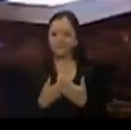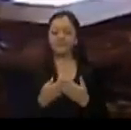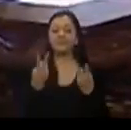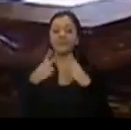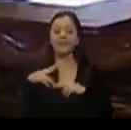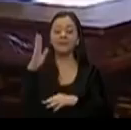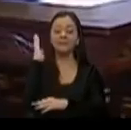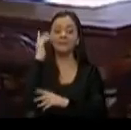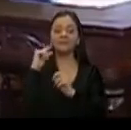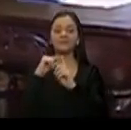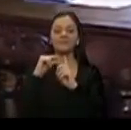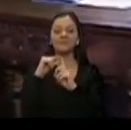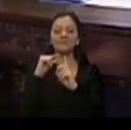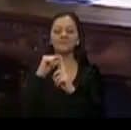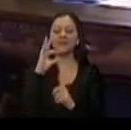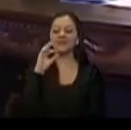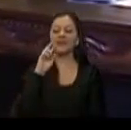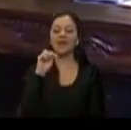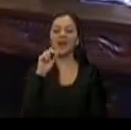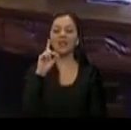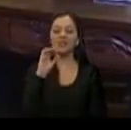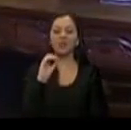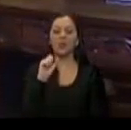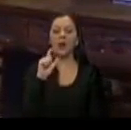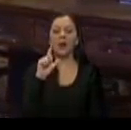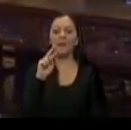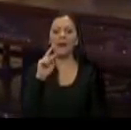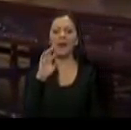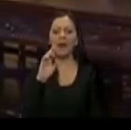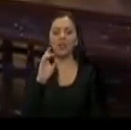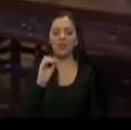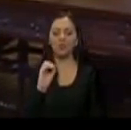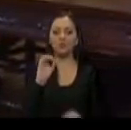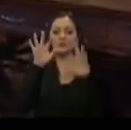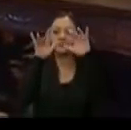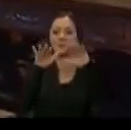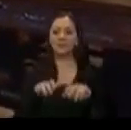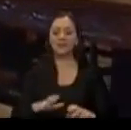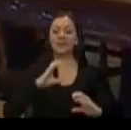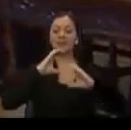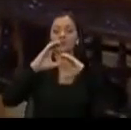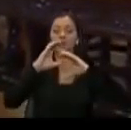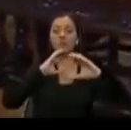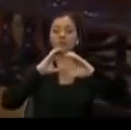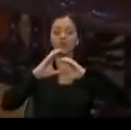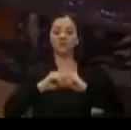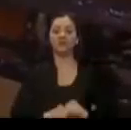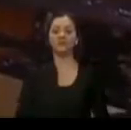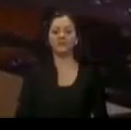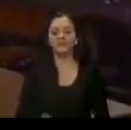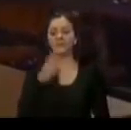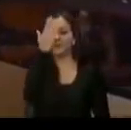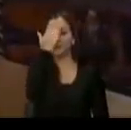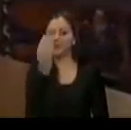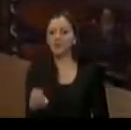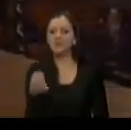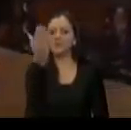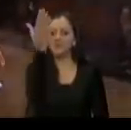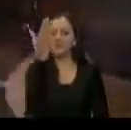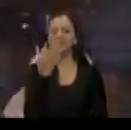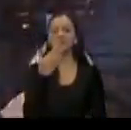Intervención del señor doctor Fernando Alvarado, secretario nacional de Comunicación. Buenos días, muchísimas